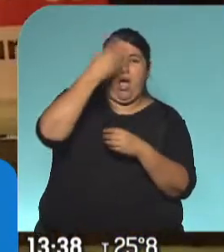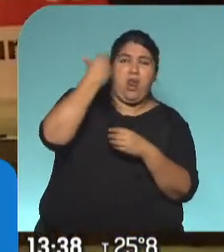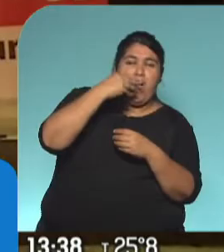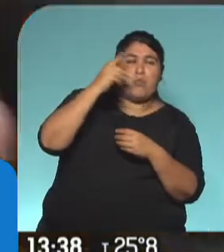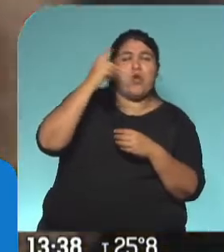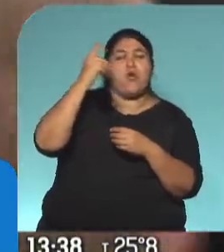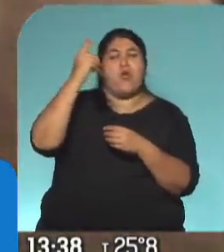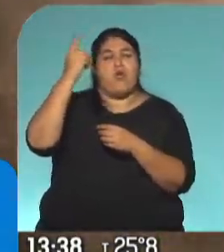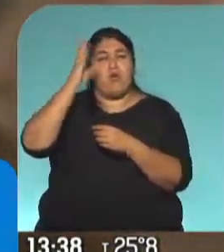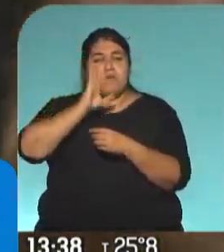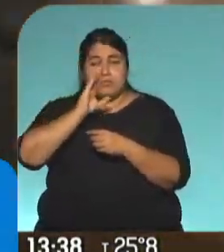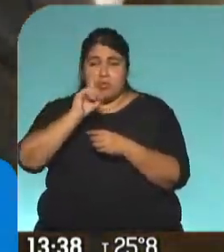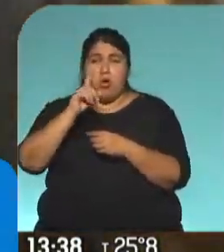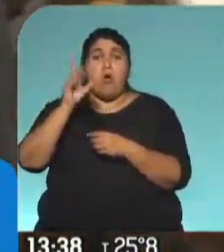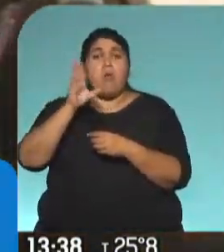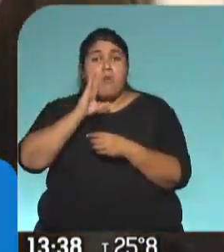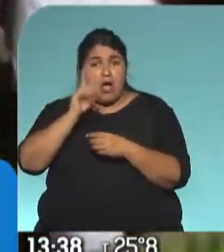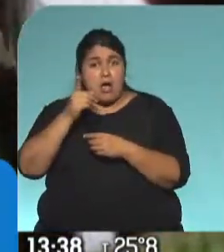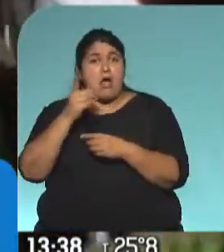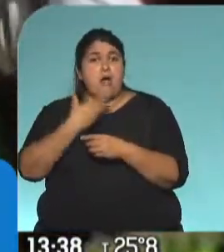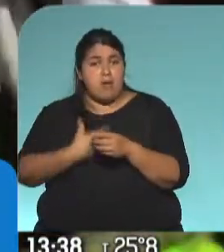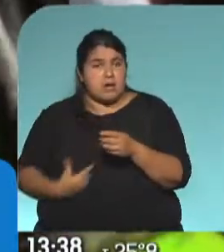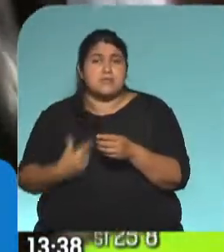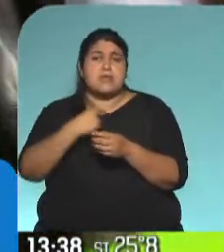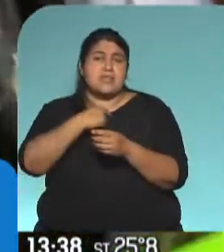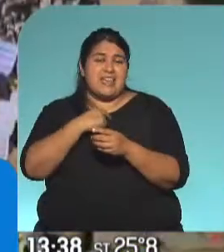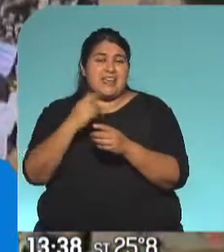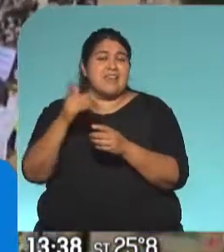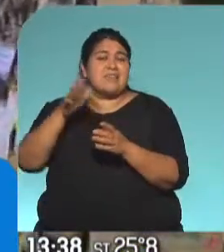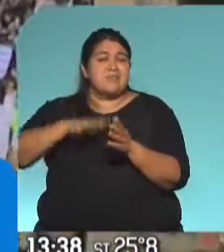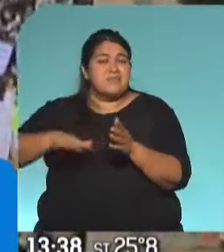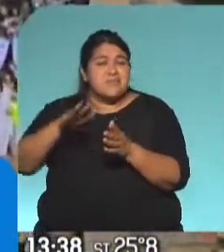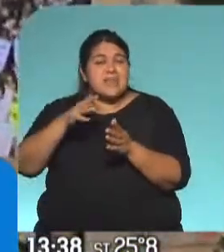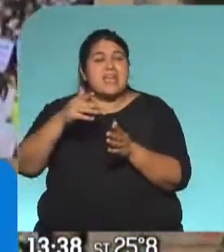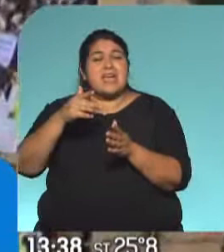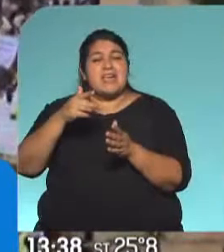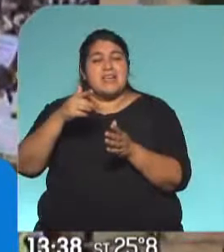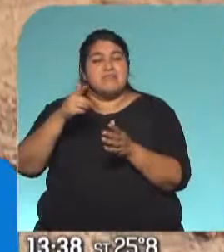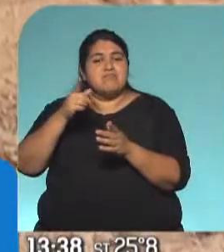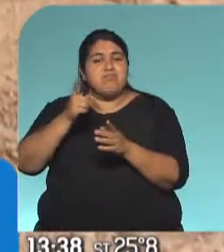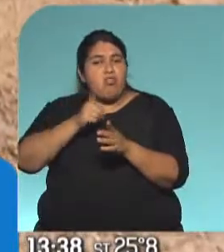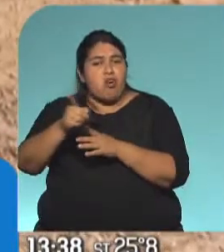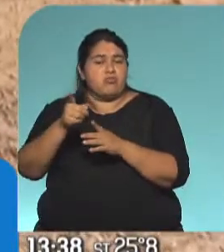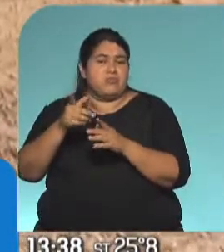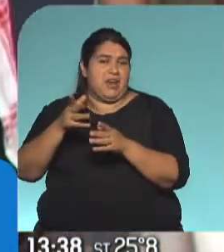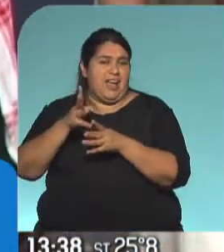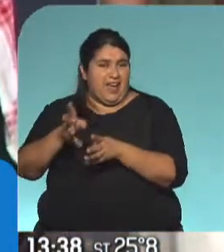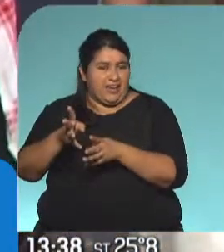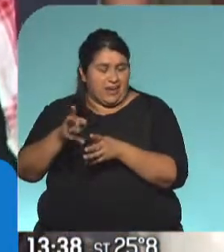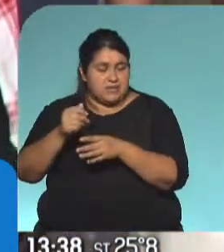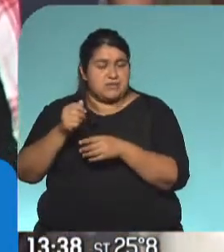Saudita. Biden también demanda el fin de la guerra en Yemen, donde los saudíes luchan contra los hutis, respaldados por